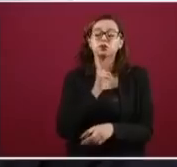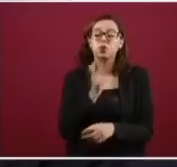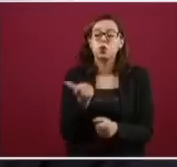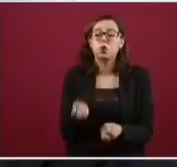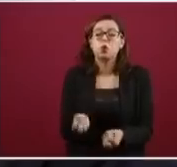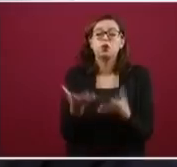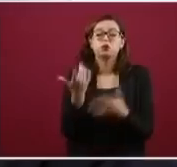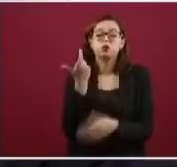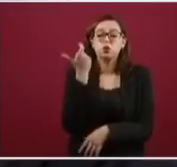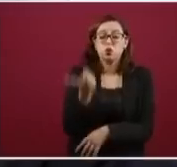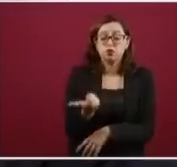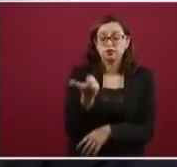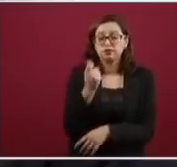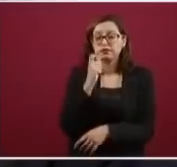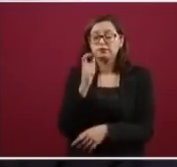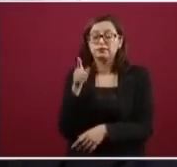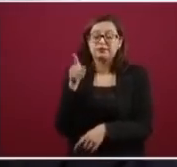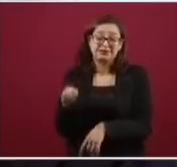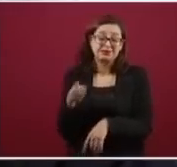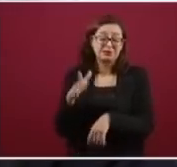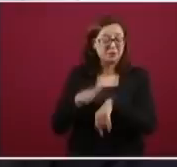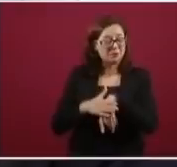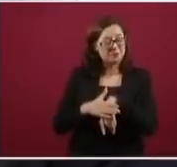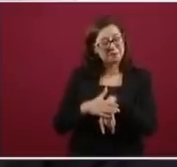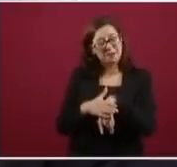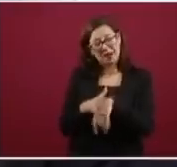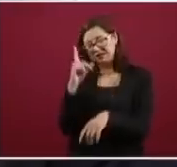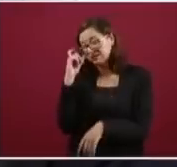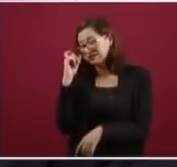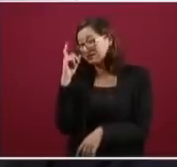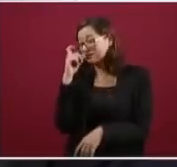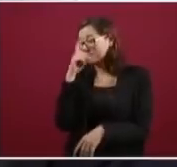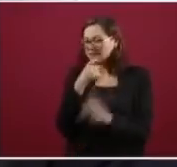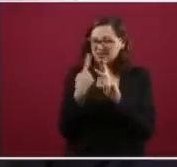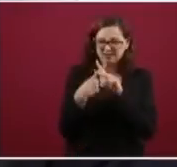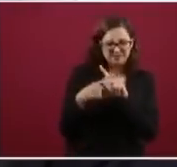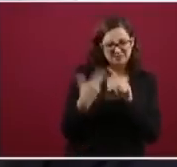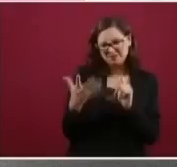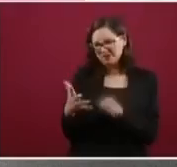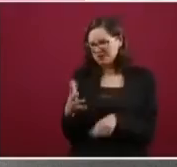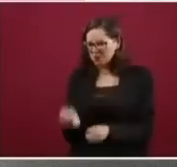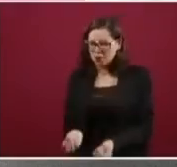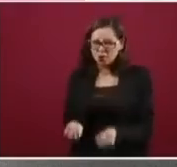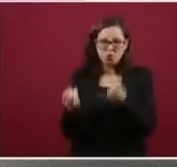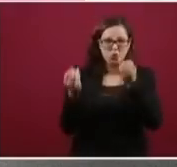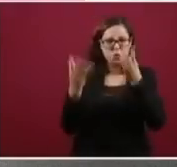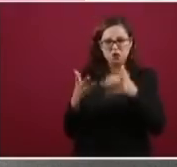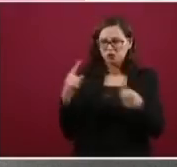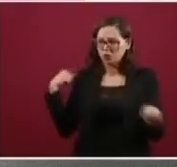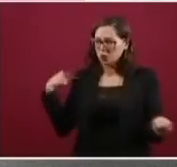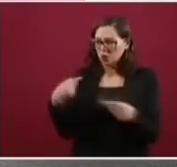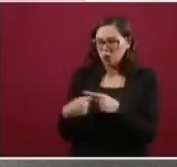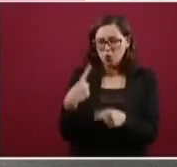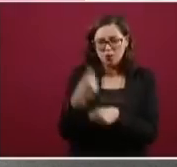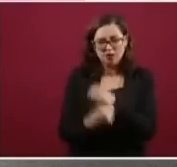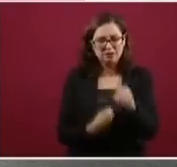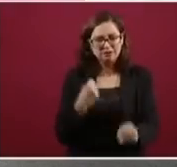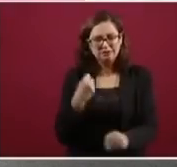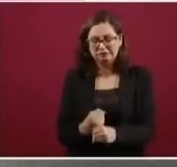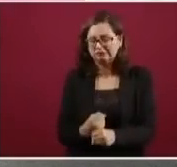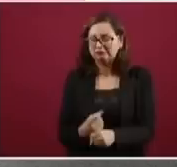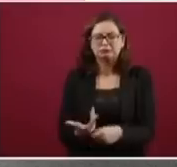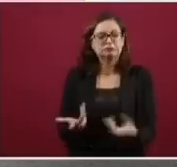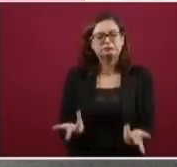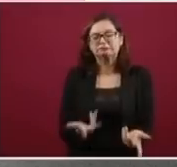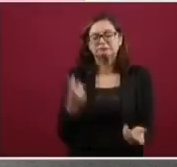por el petróleo resultó ser la variable más complicada de poder estimar de todo de todo el marco macroeconómico hasta